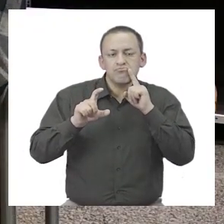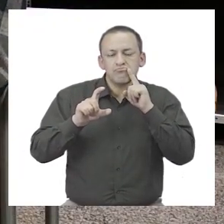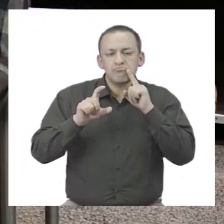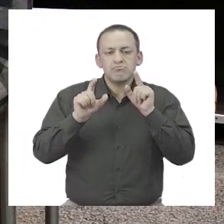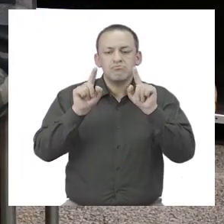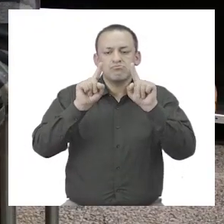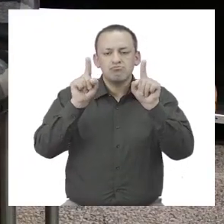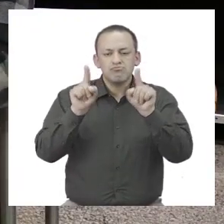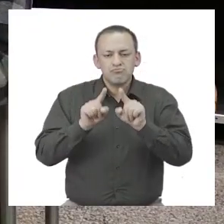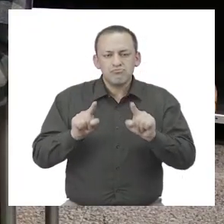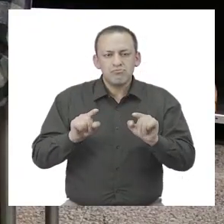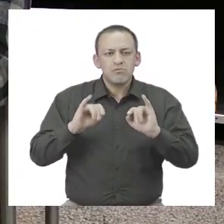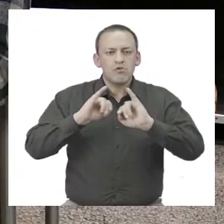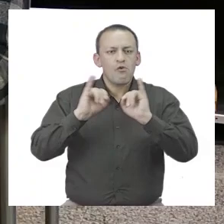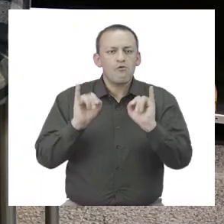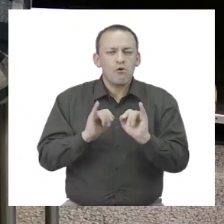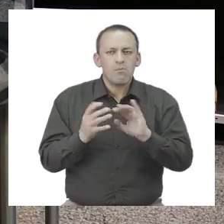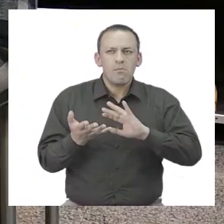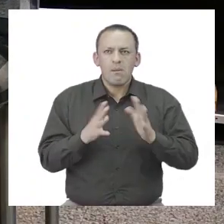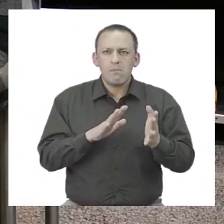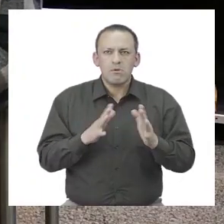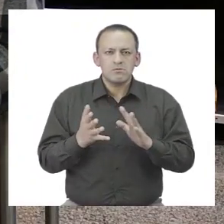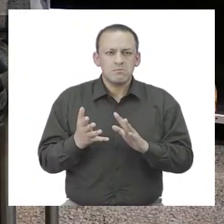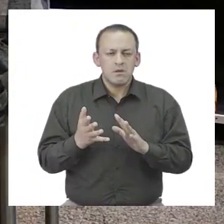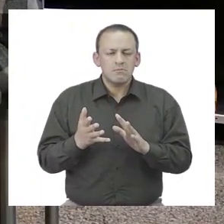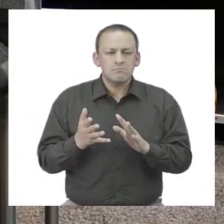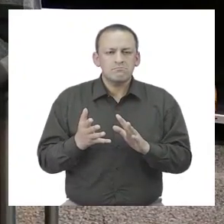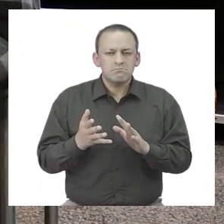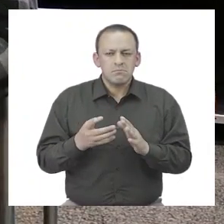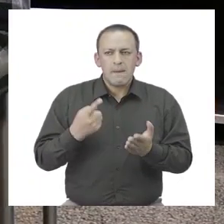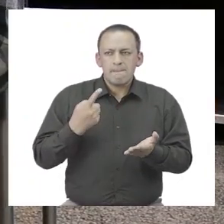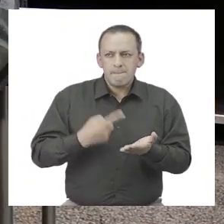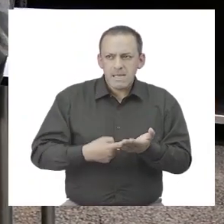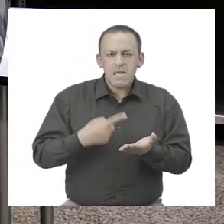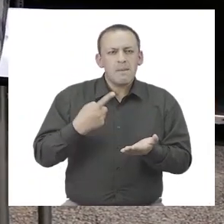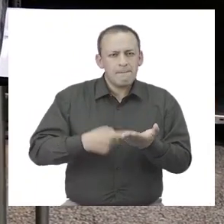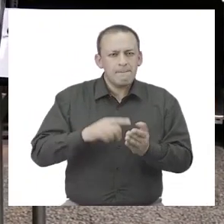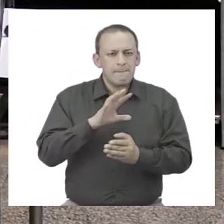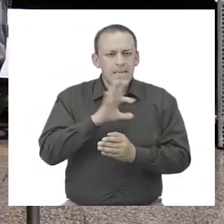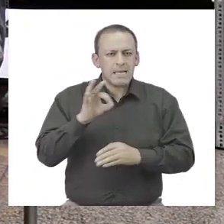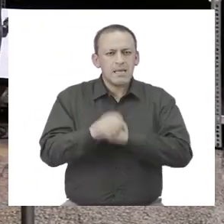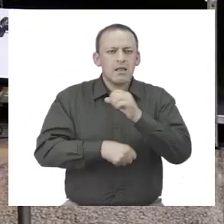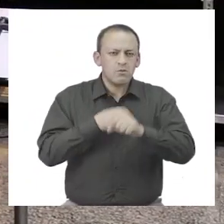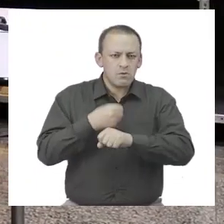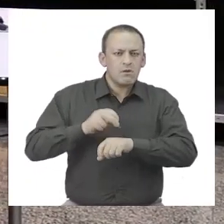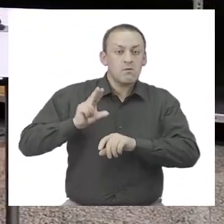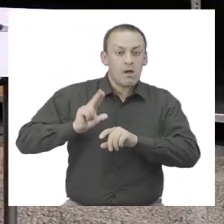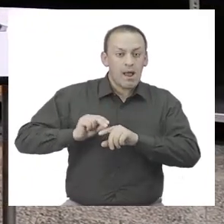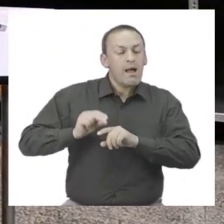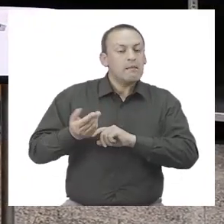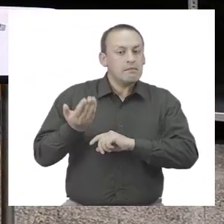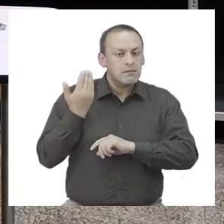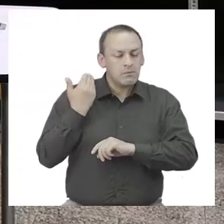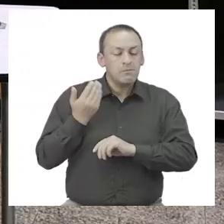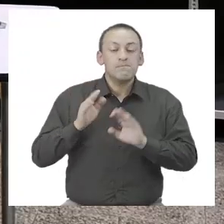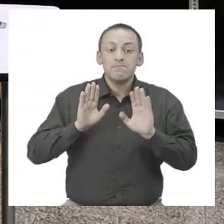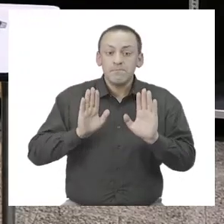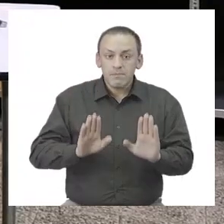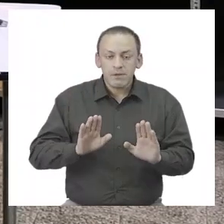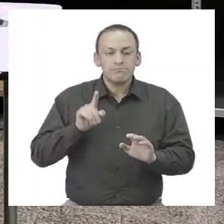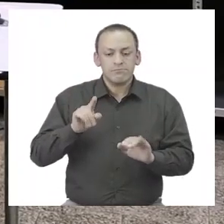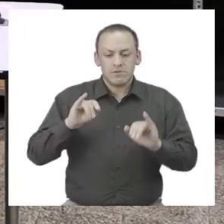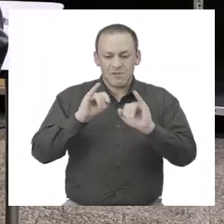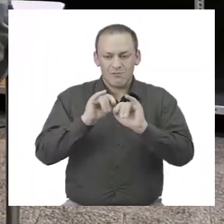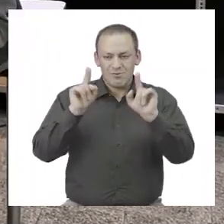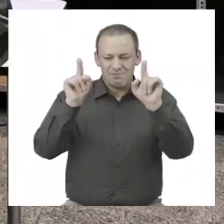quero Tiahuanaco y tiene aproximadamente, bueno, entre 1000 a 1500 años de antigüedad, ¿ya? Sin embargo,